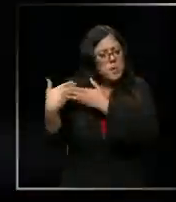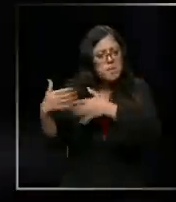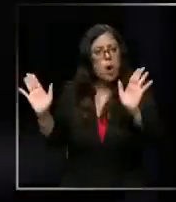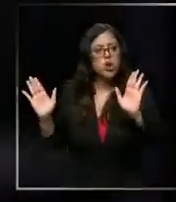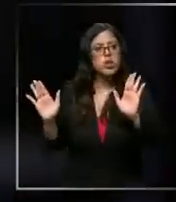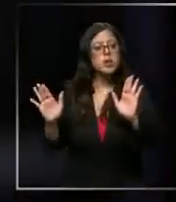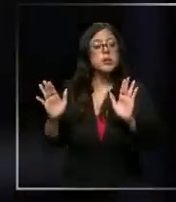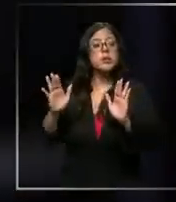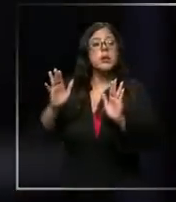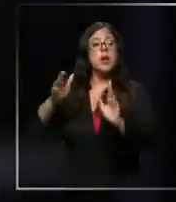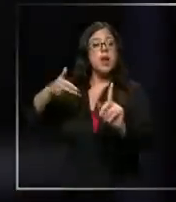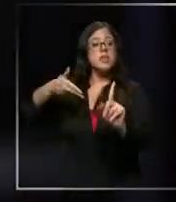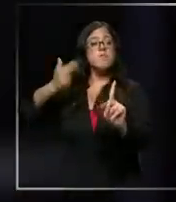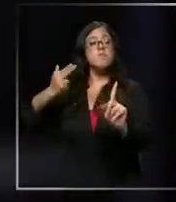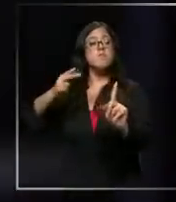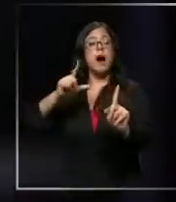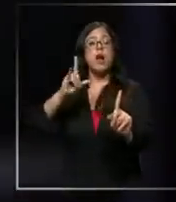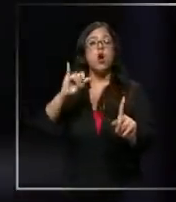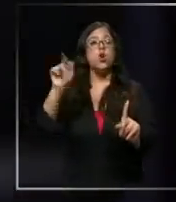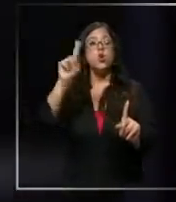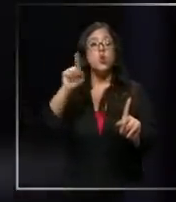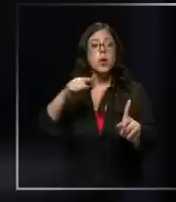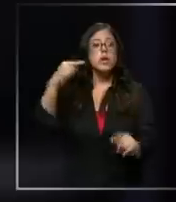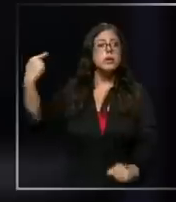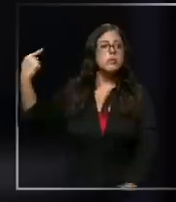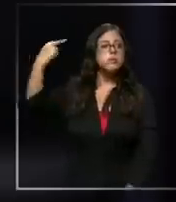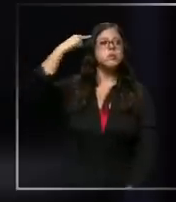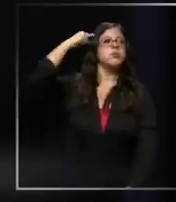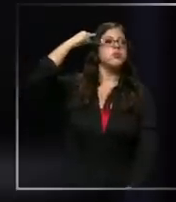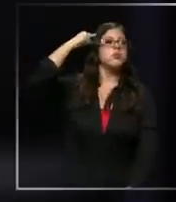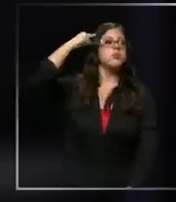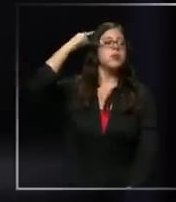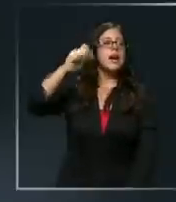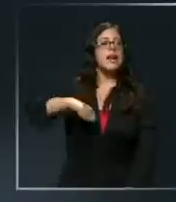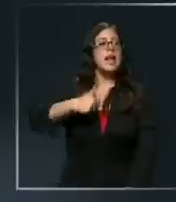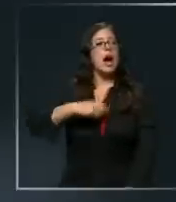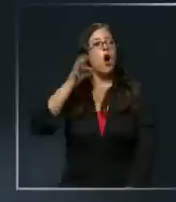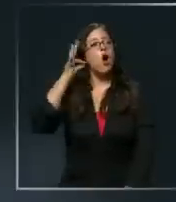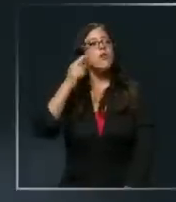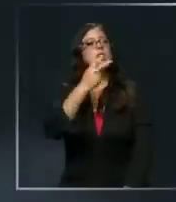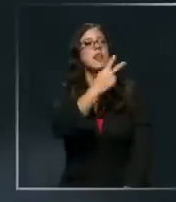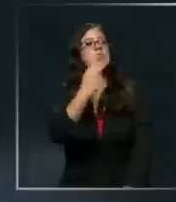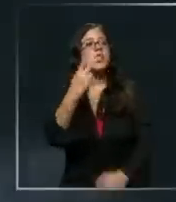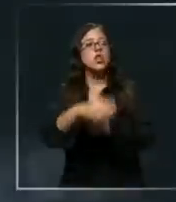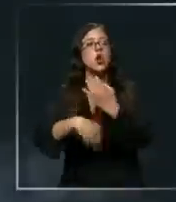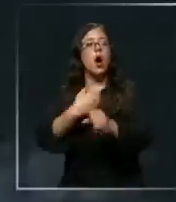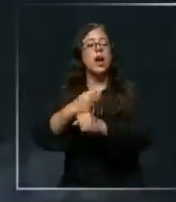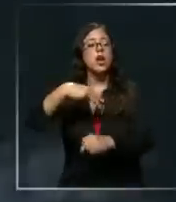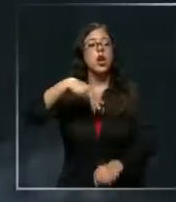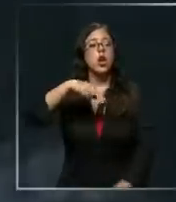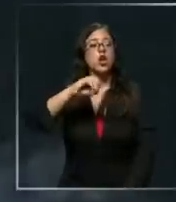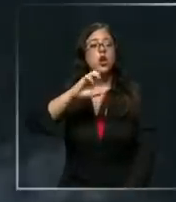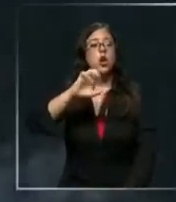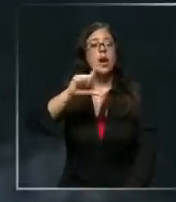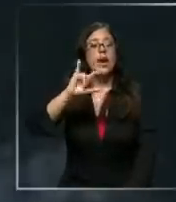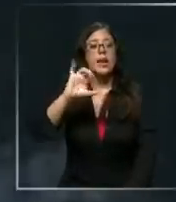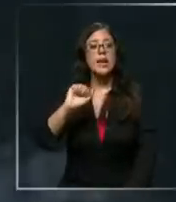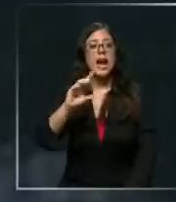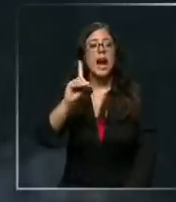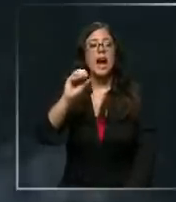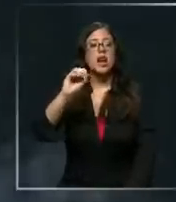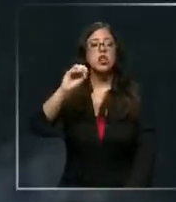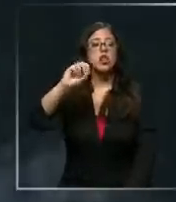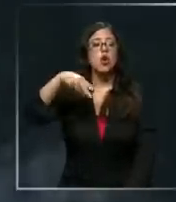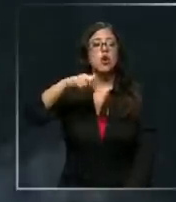el disparo de Luis impactó en la cabeza de la joven de 22 años identificada como Noelia Donaire quien